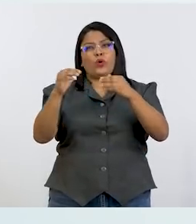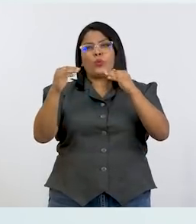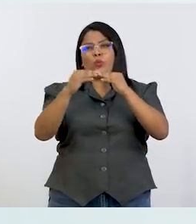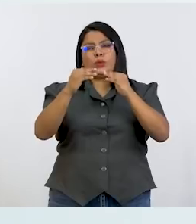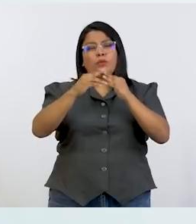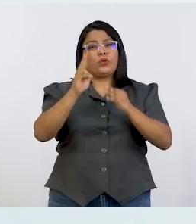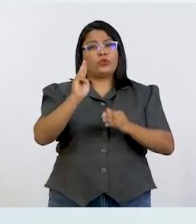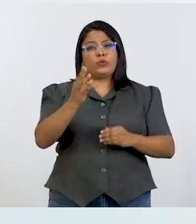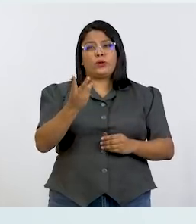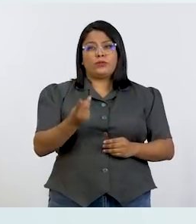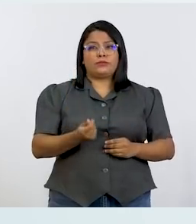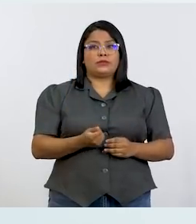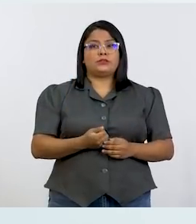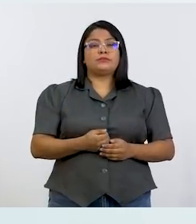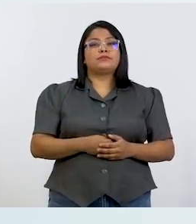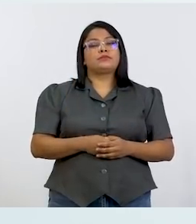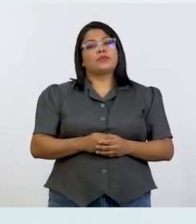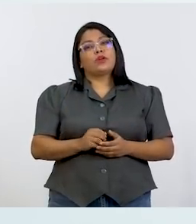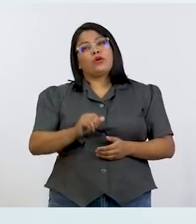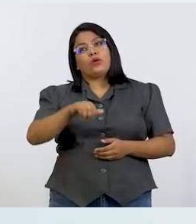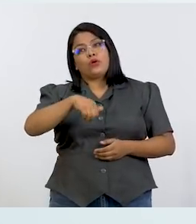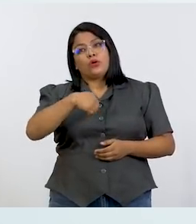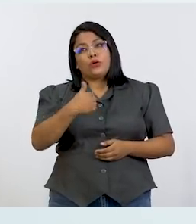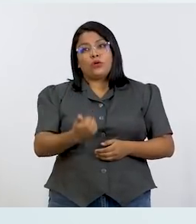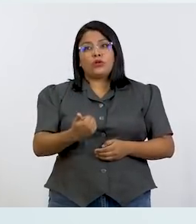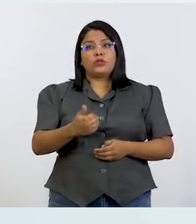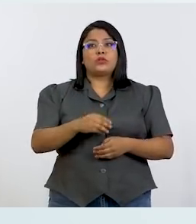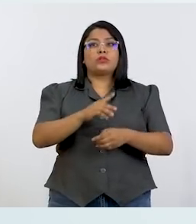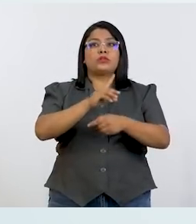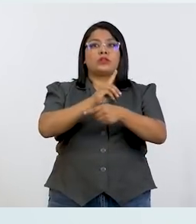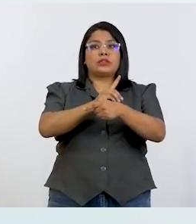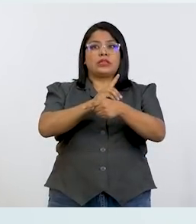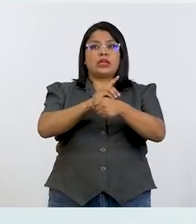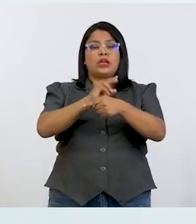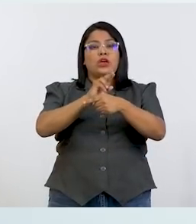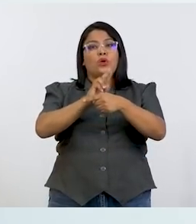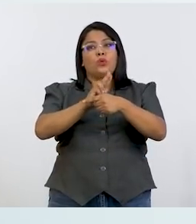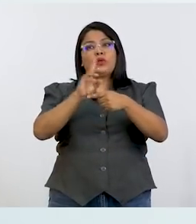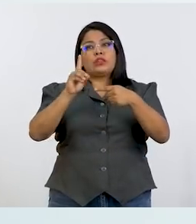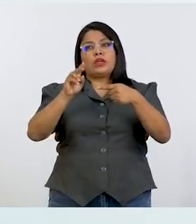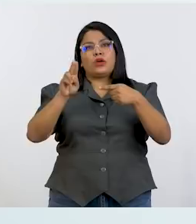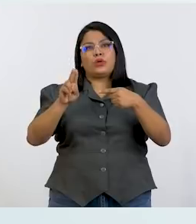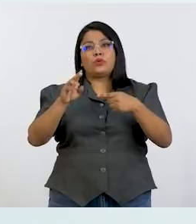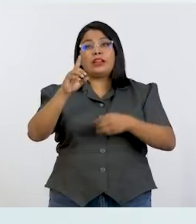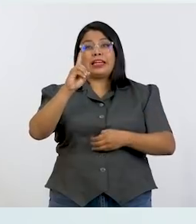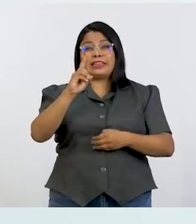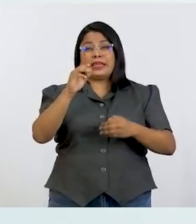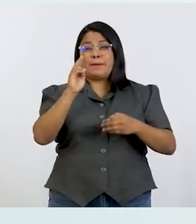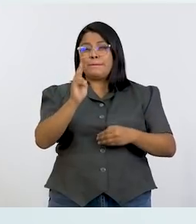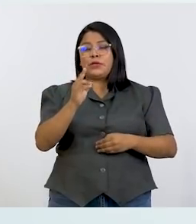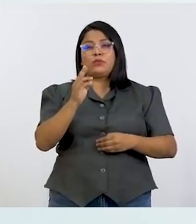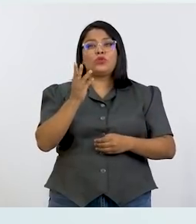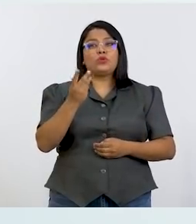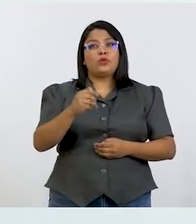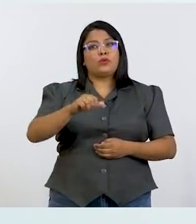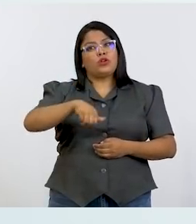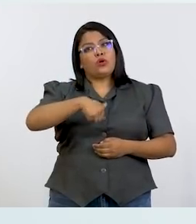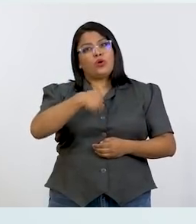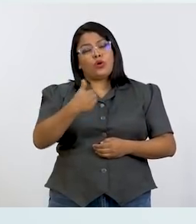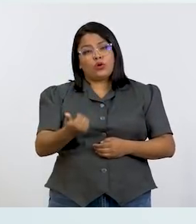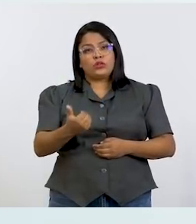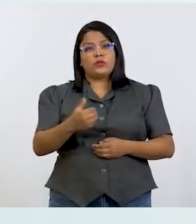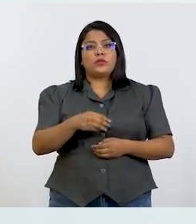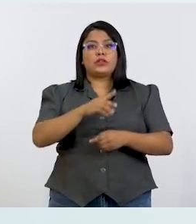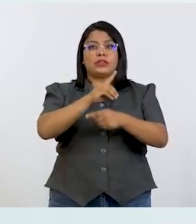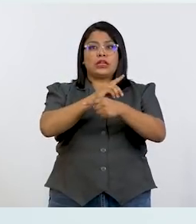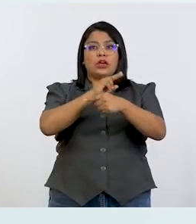Restar números de 2 cifras cuando las cifras de las decenas son iguales. Y también restar números de una cifra